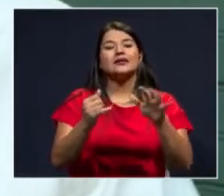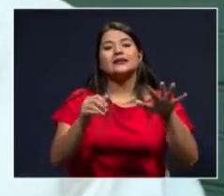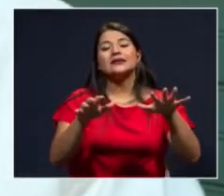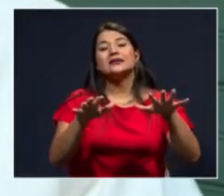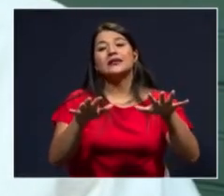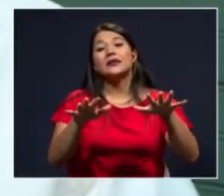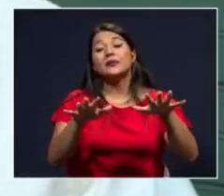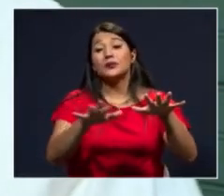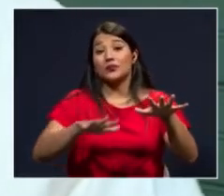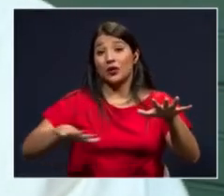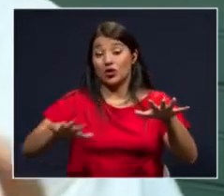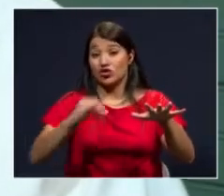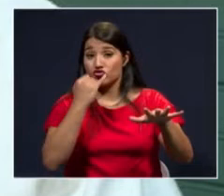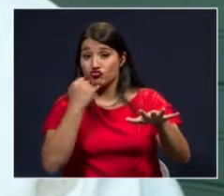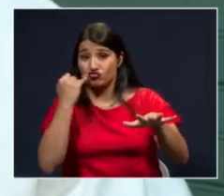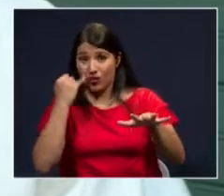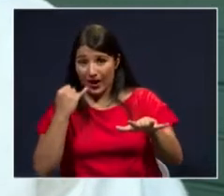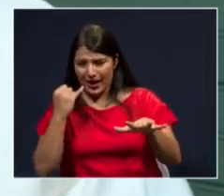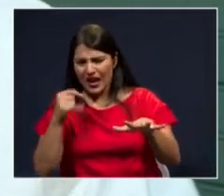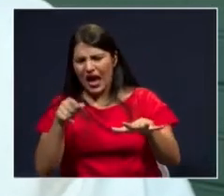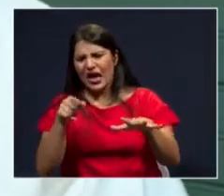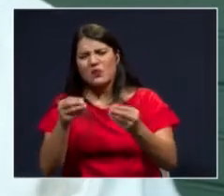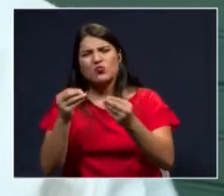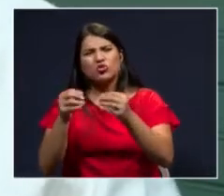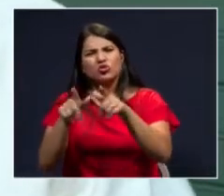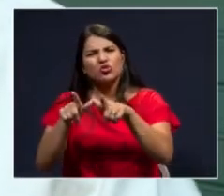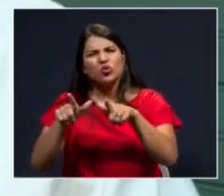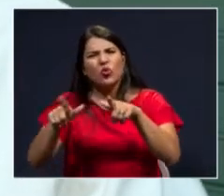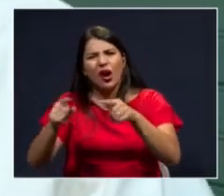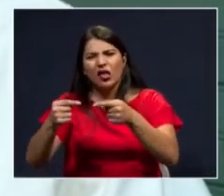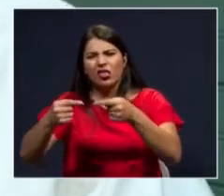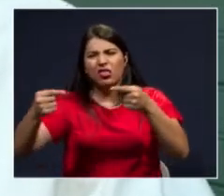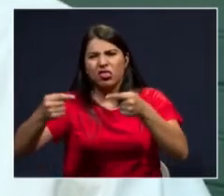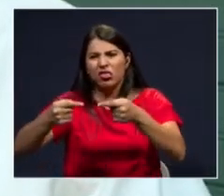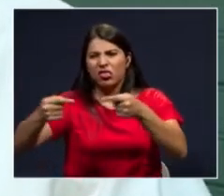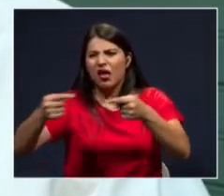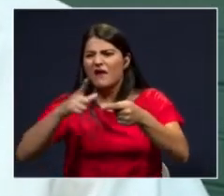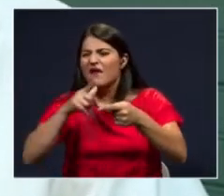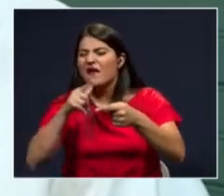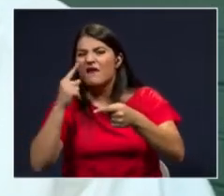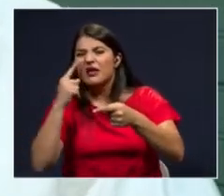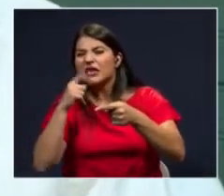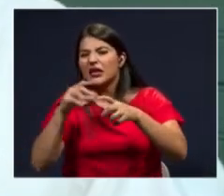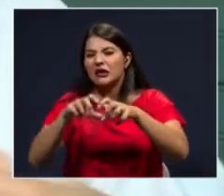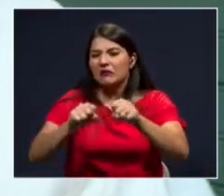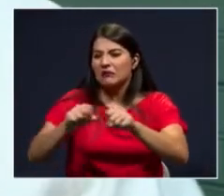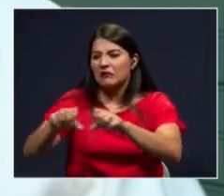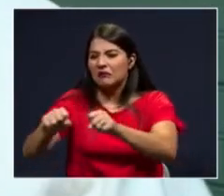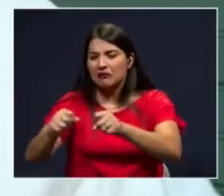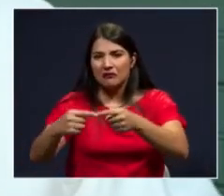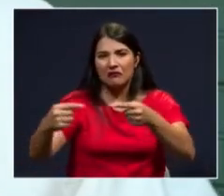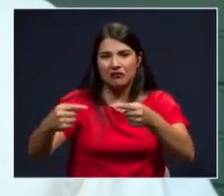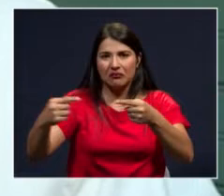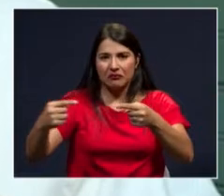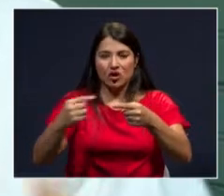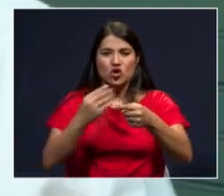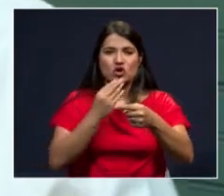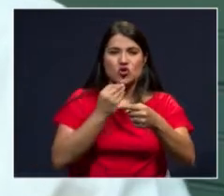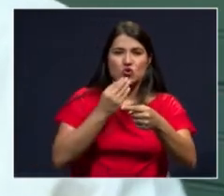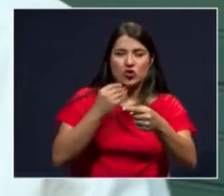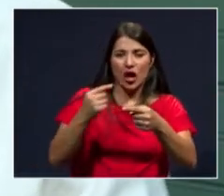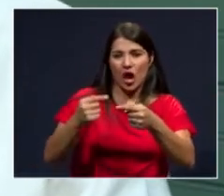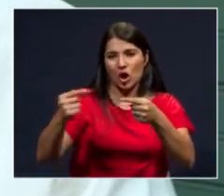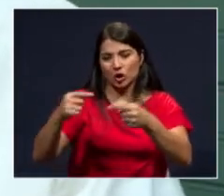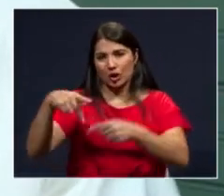por lo menos las partes que son en disputa en donde hay relación numérica de mayoría judía frente a la